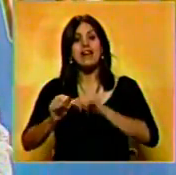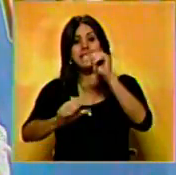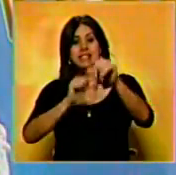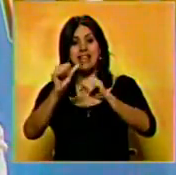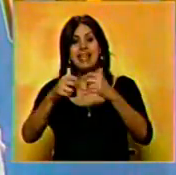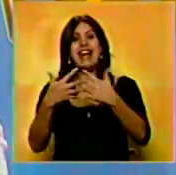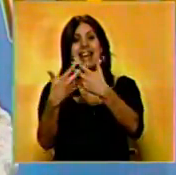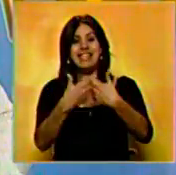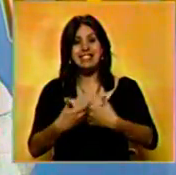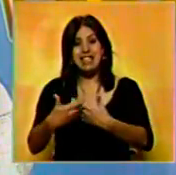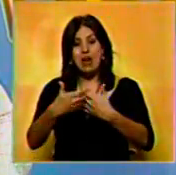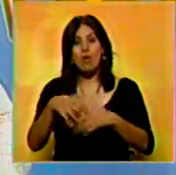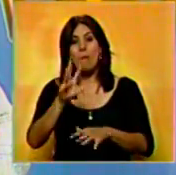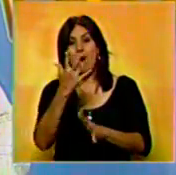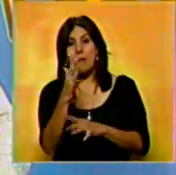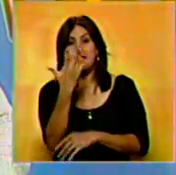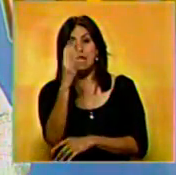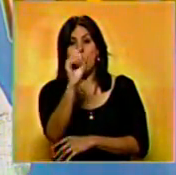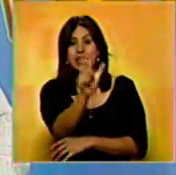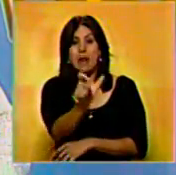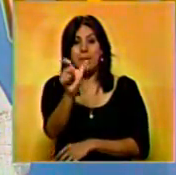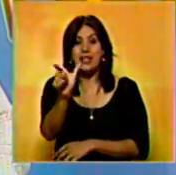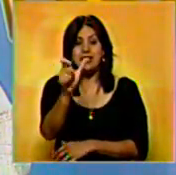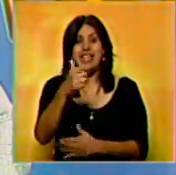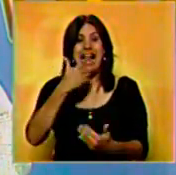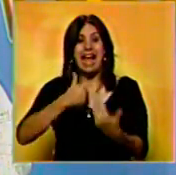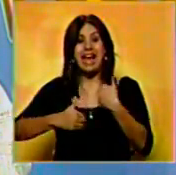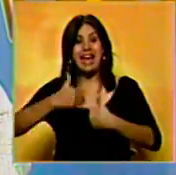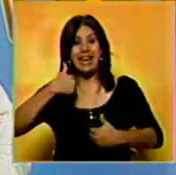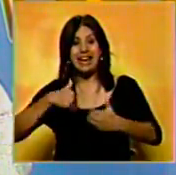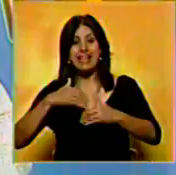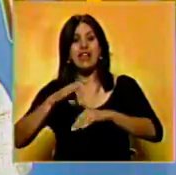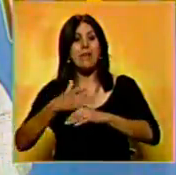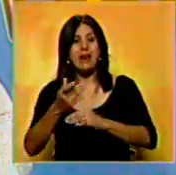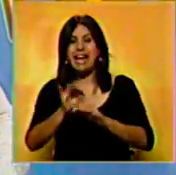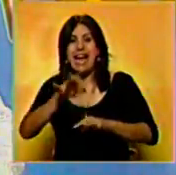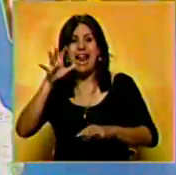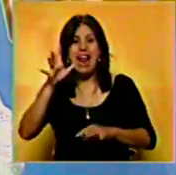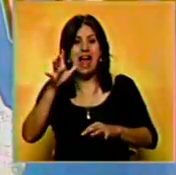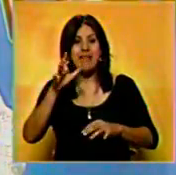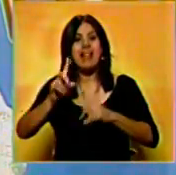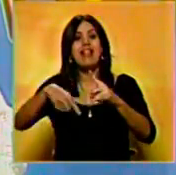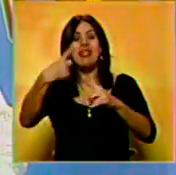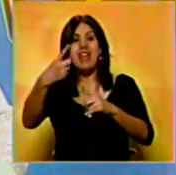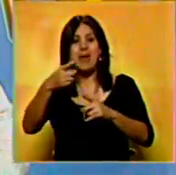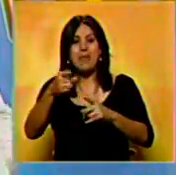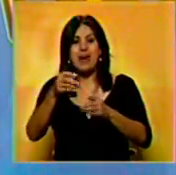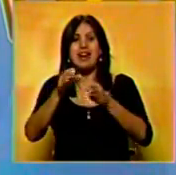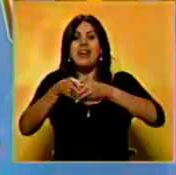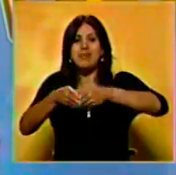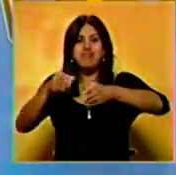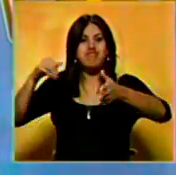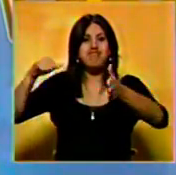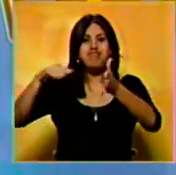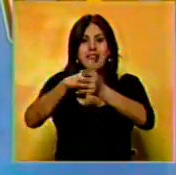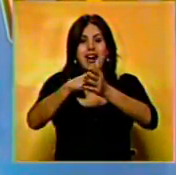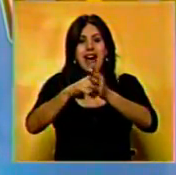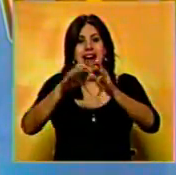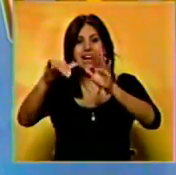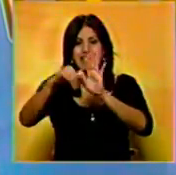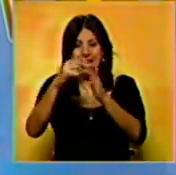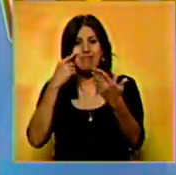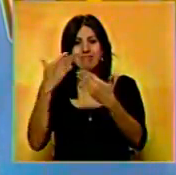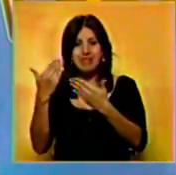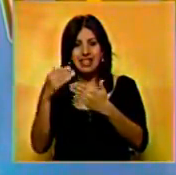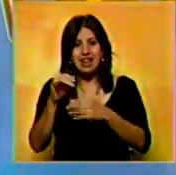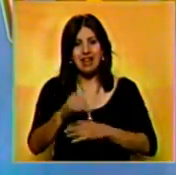continuamos en Estados Unidos donde al menos 50 personas resultaron heridas una de ellas de gravedad luego de que un ferre colisionara contra un muelle del bajo